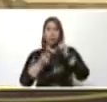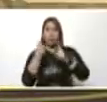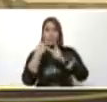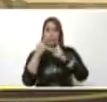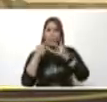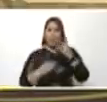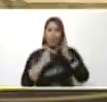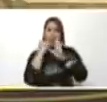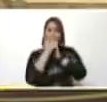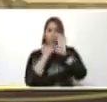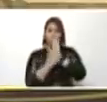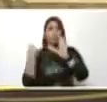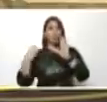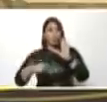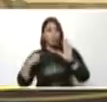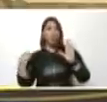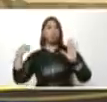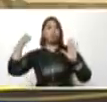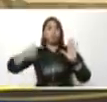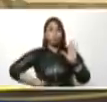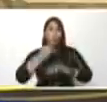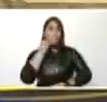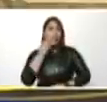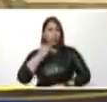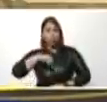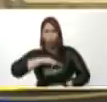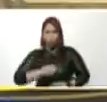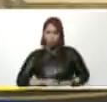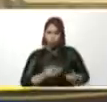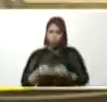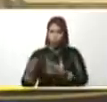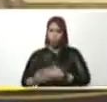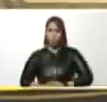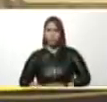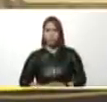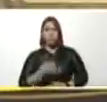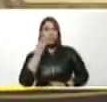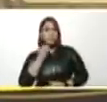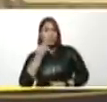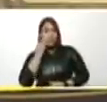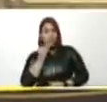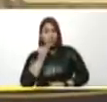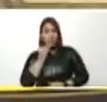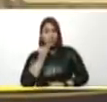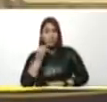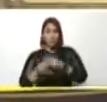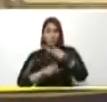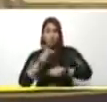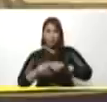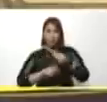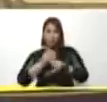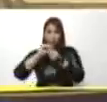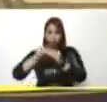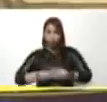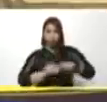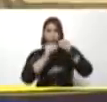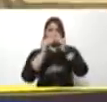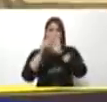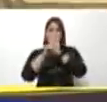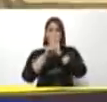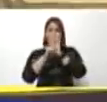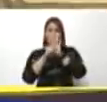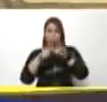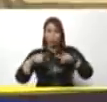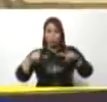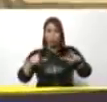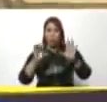Ya tenemos una experiencia y con la experiencia hemos aportado la experiencia para la elaboración de la ley de zonas económicas especiales